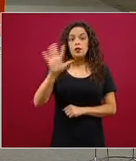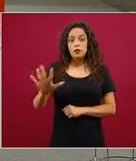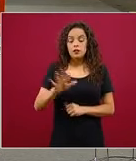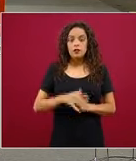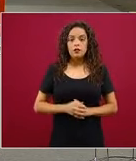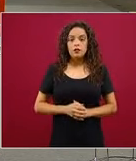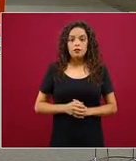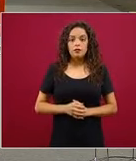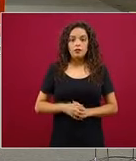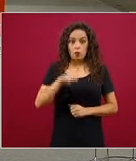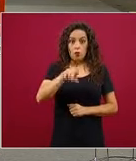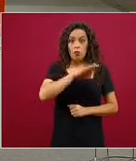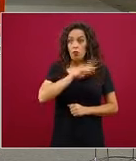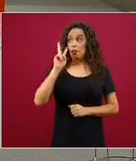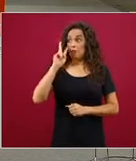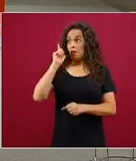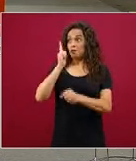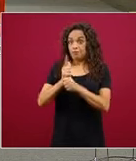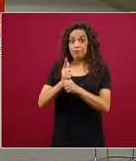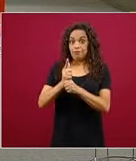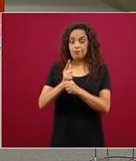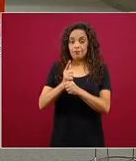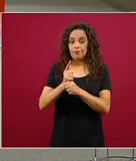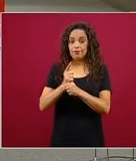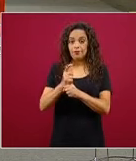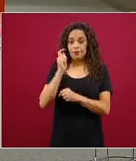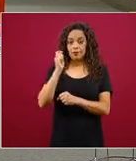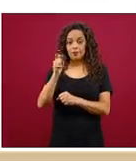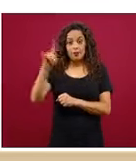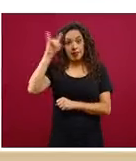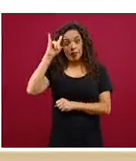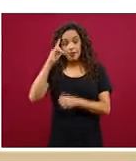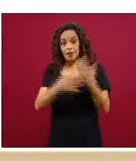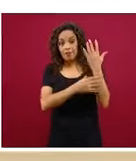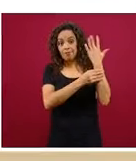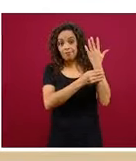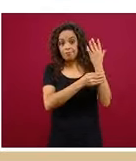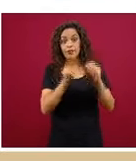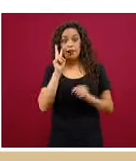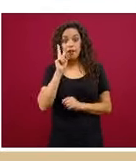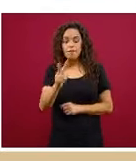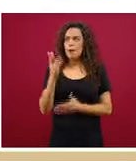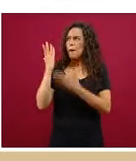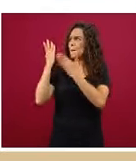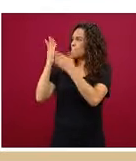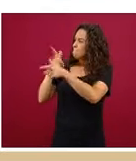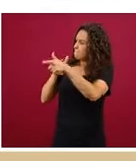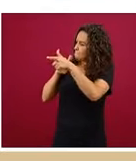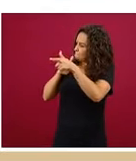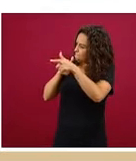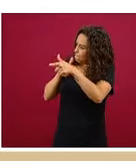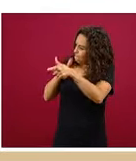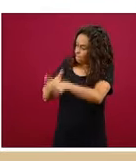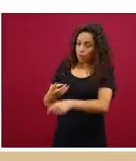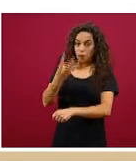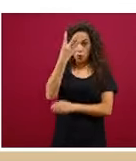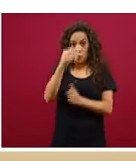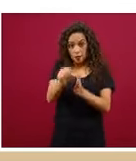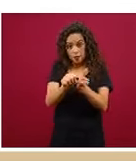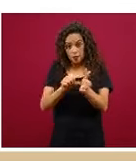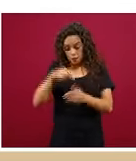pueden ustedes notar en el lado izquierdo de la pantalla, son ya más de 4 meses que tenemos